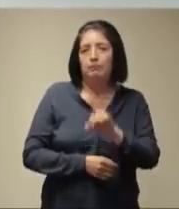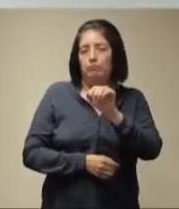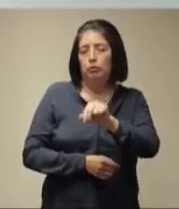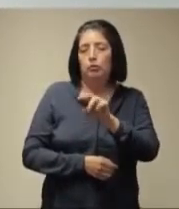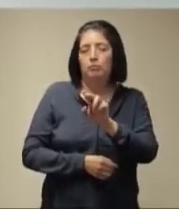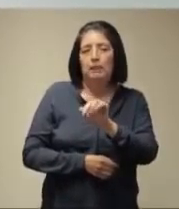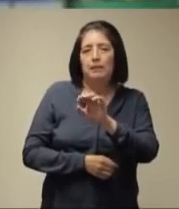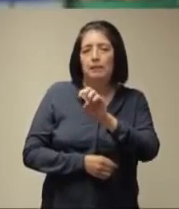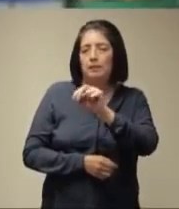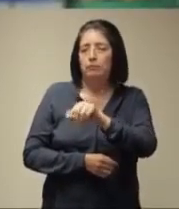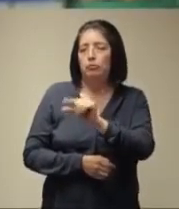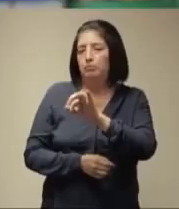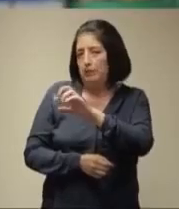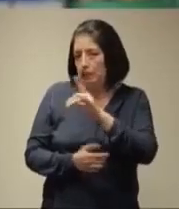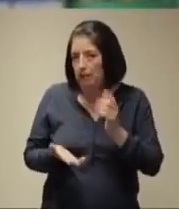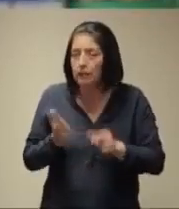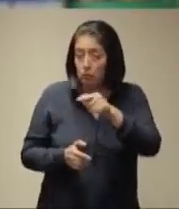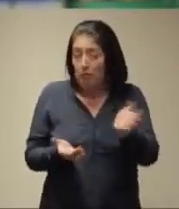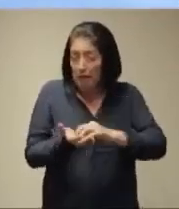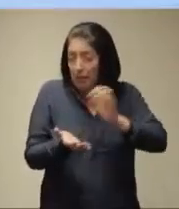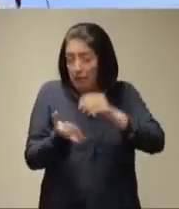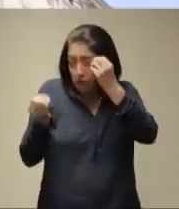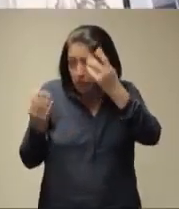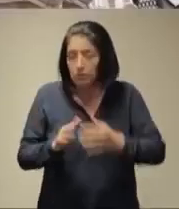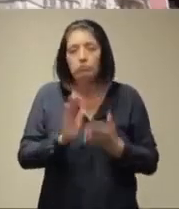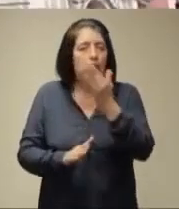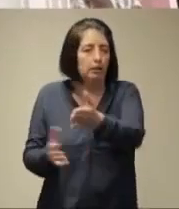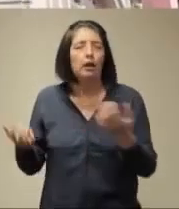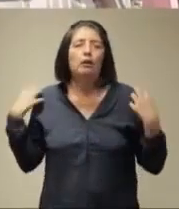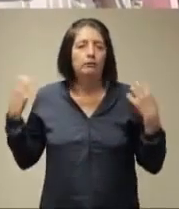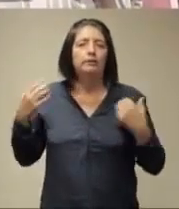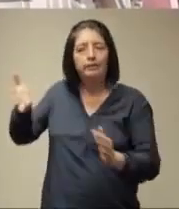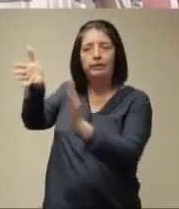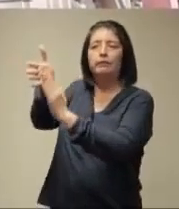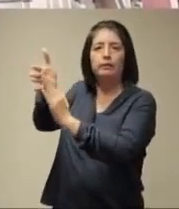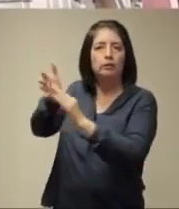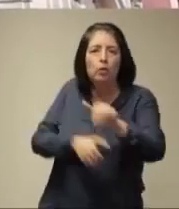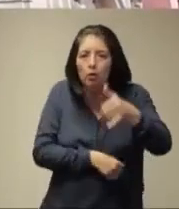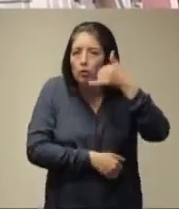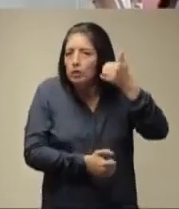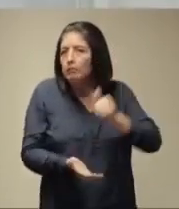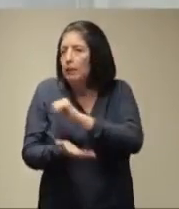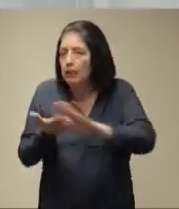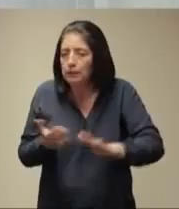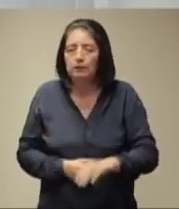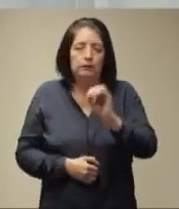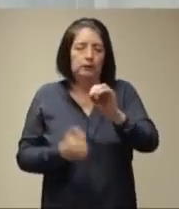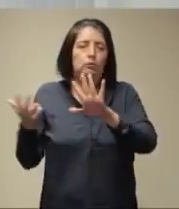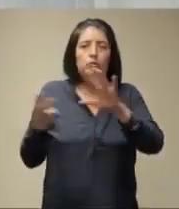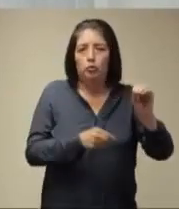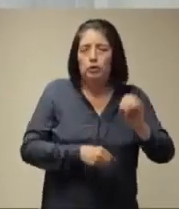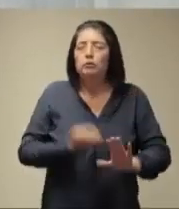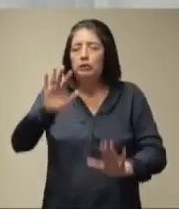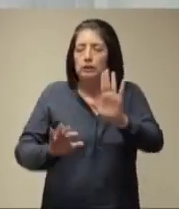observatorio.digemid.minsa.gob.pe. Si necesitas más información, acude a las oficinas de la Defensoría del Pueblo o llama a la línea gratuita